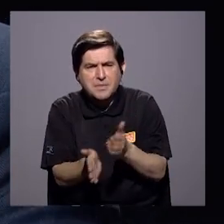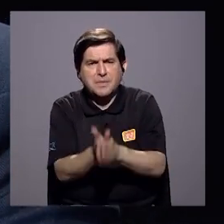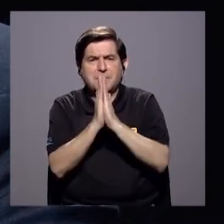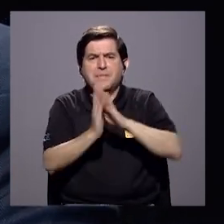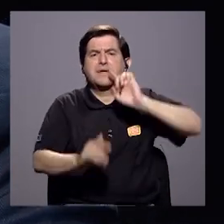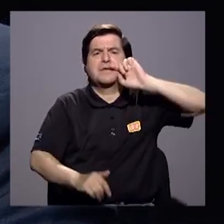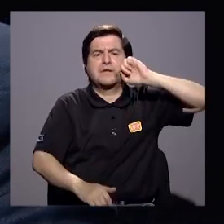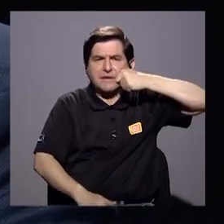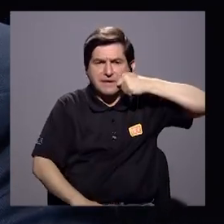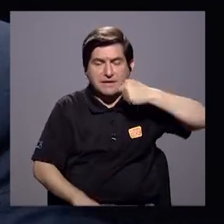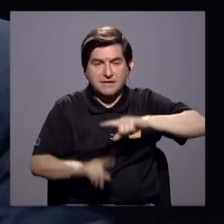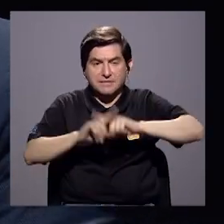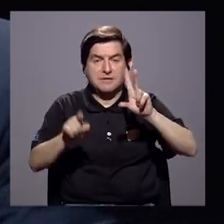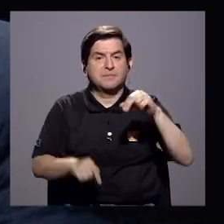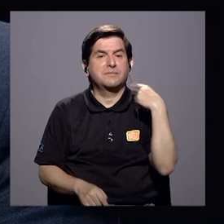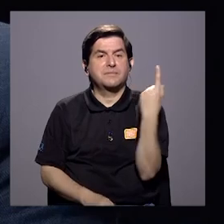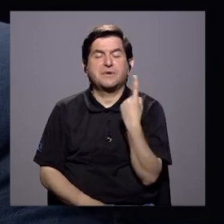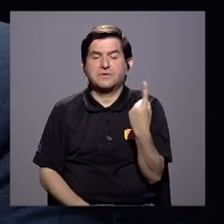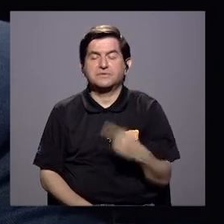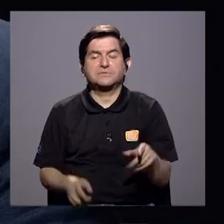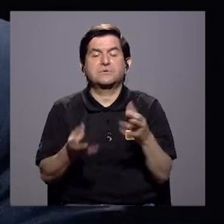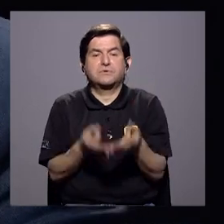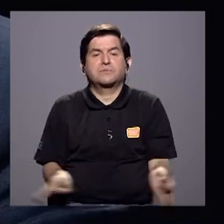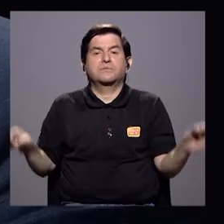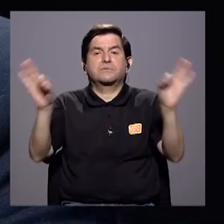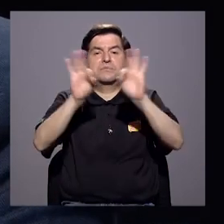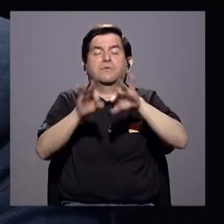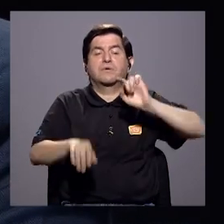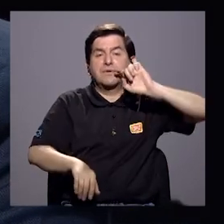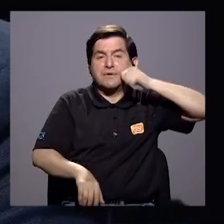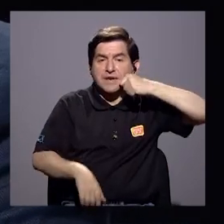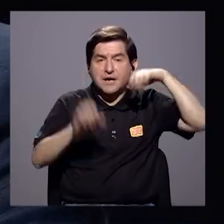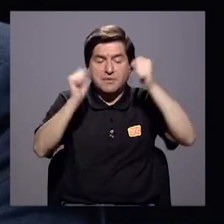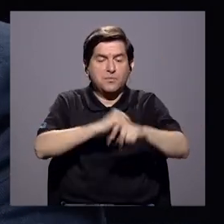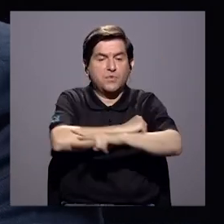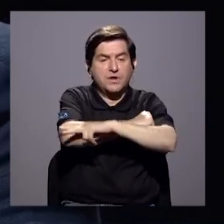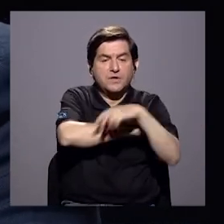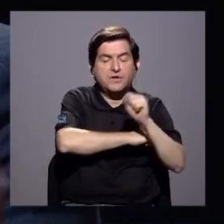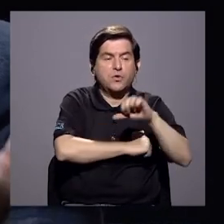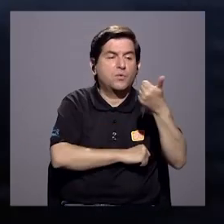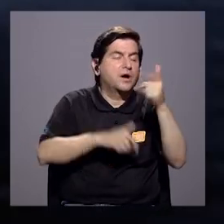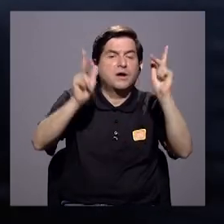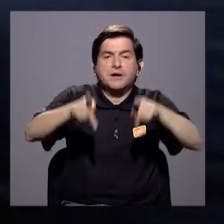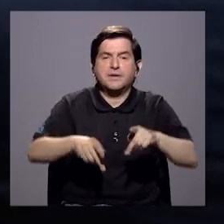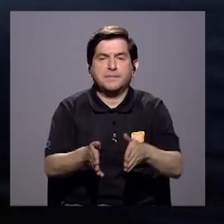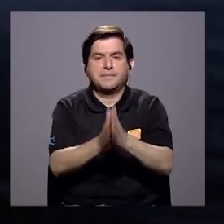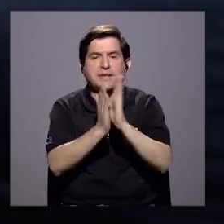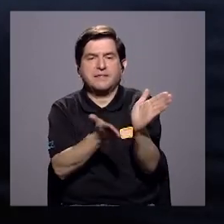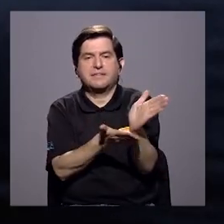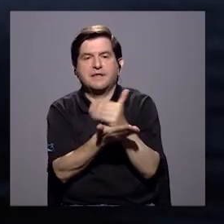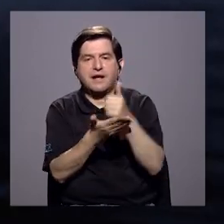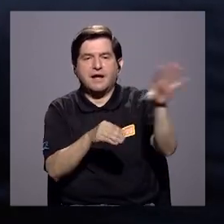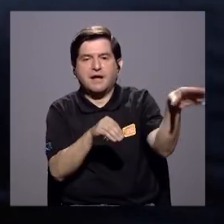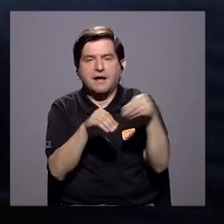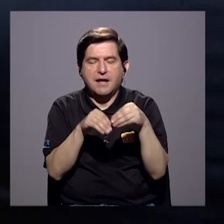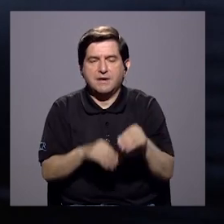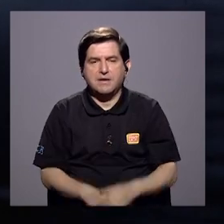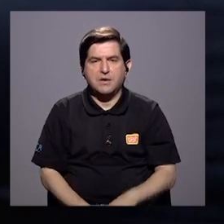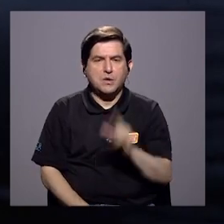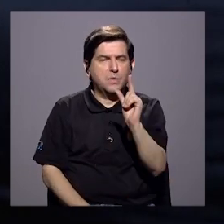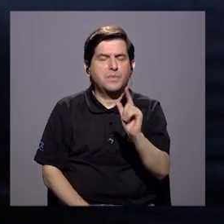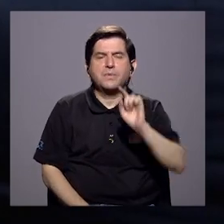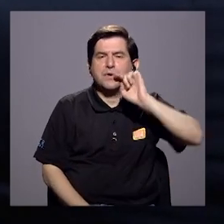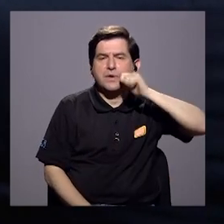va a pedir la contraseña pero no sólo la contraseña es importante porque la contraseña puede ser robada por un delincuente entonces va a pedir algo adicional va a ser un